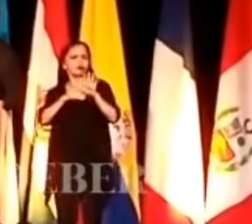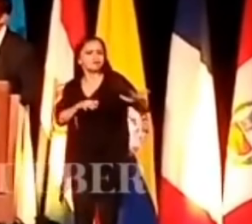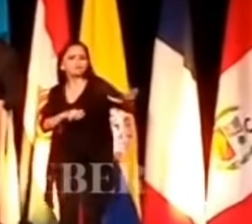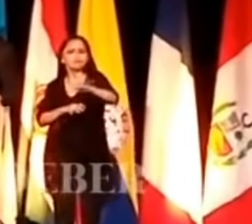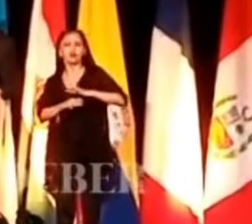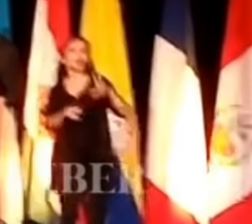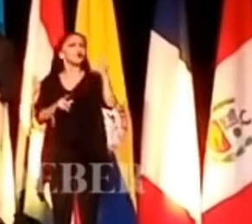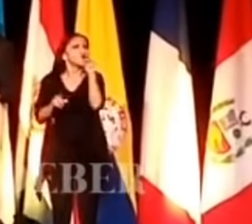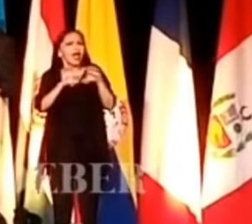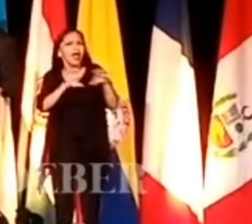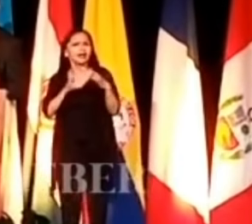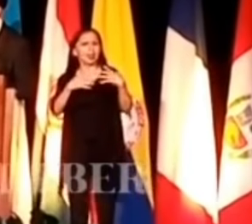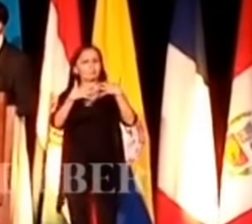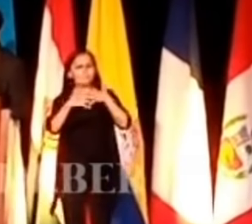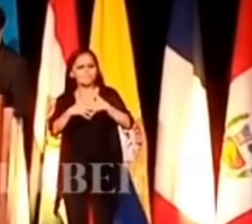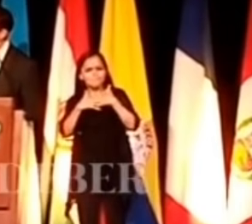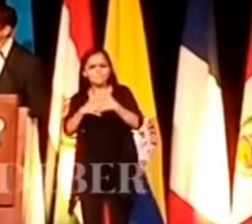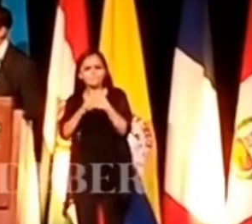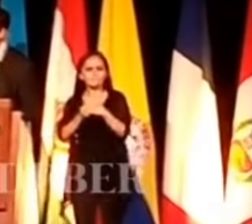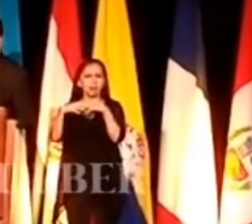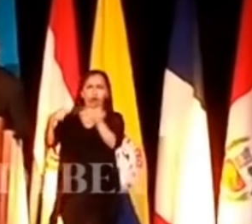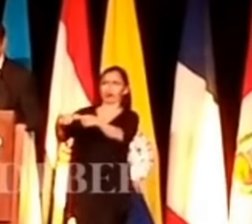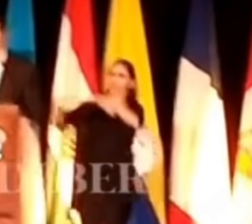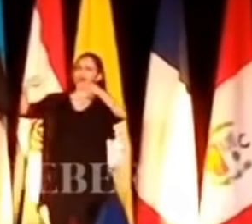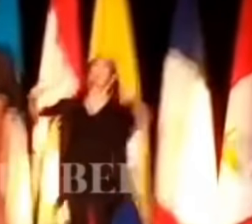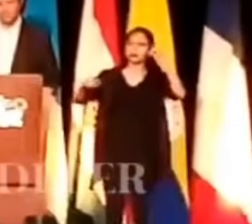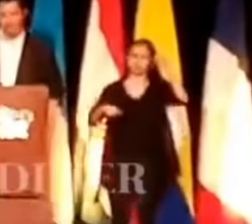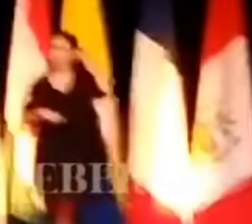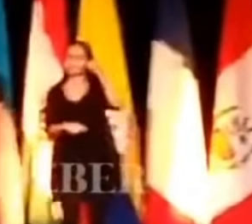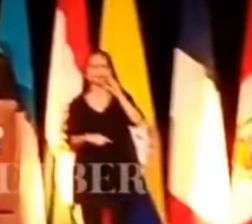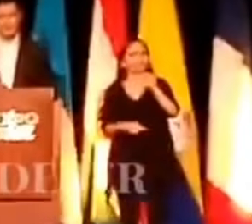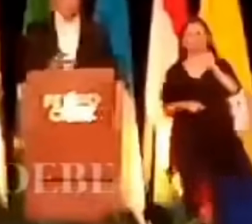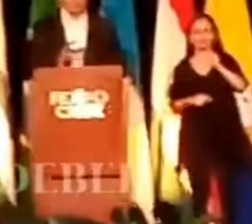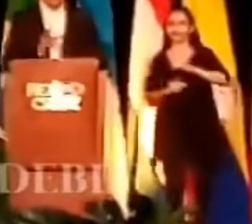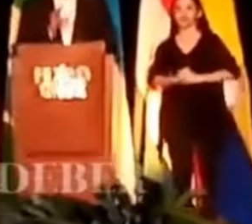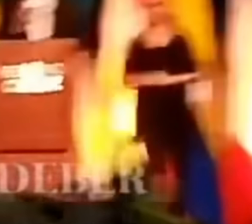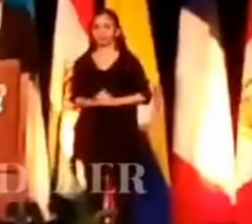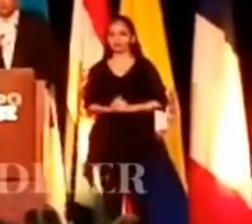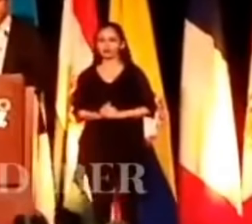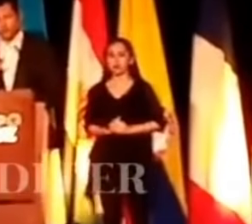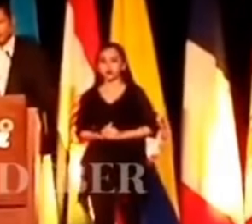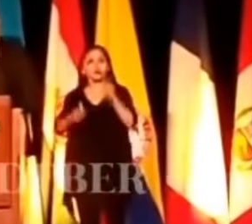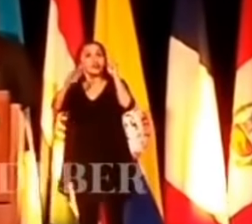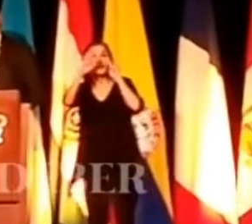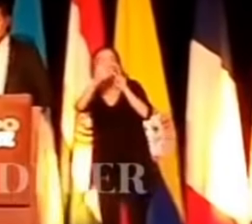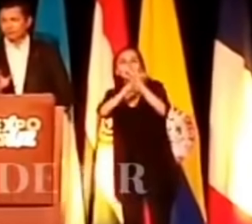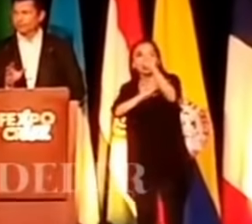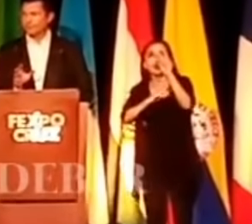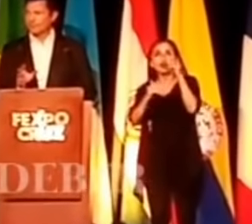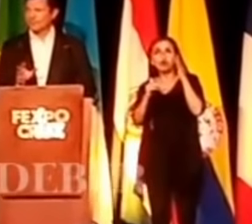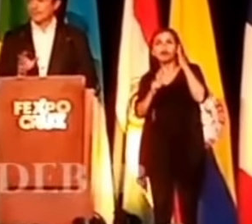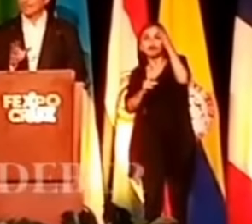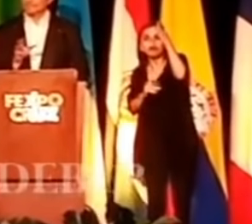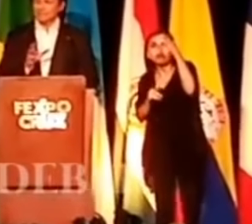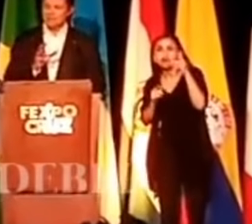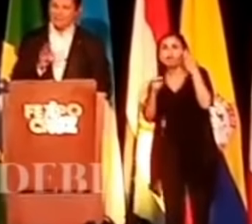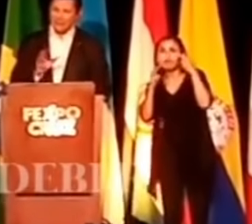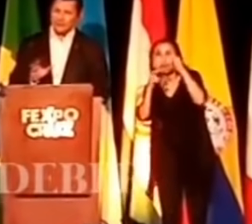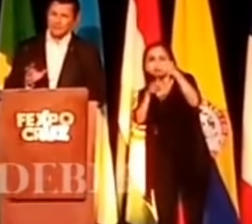no hace al empresario gobierno mira el centro cercano